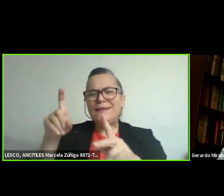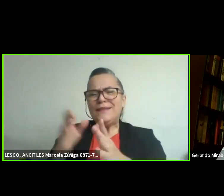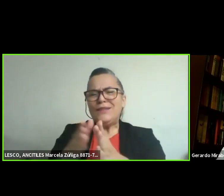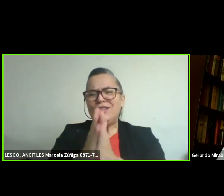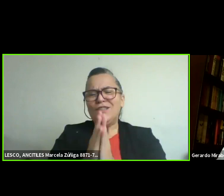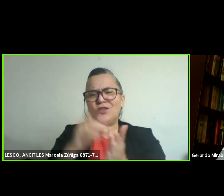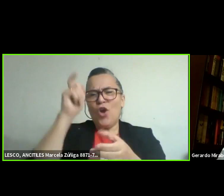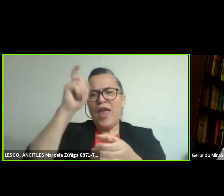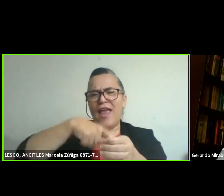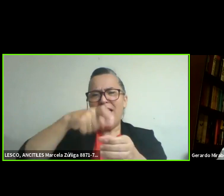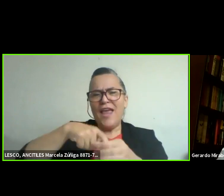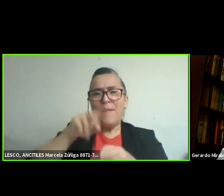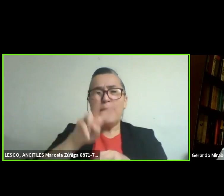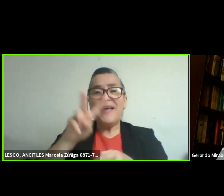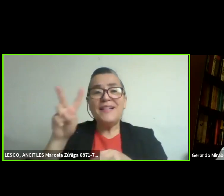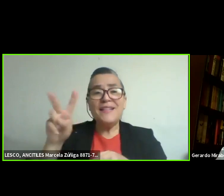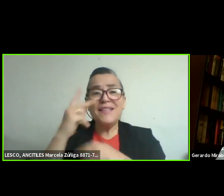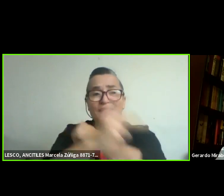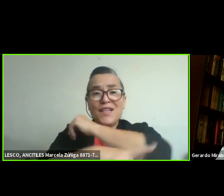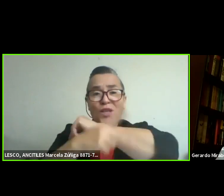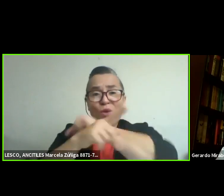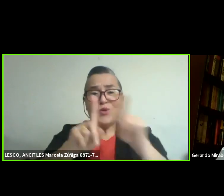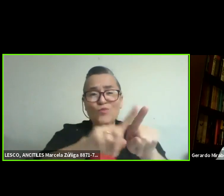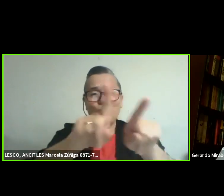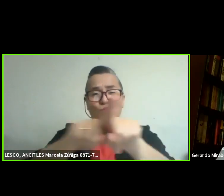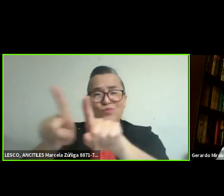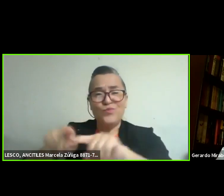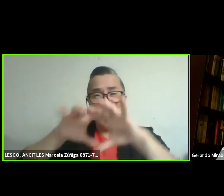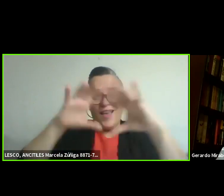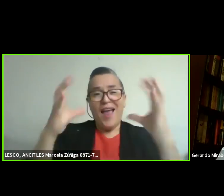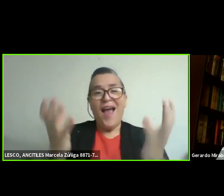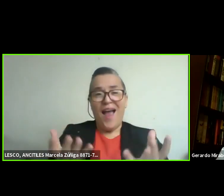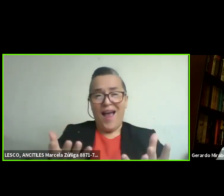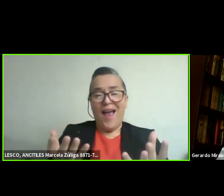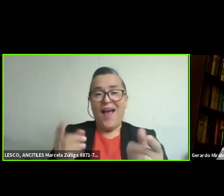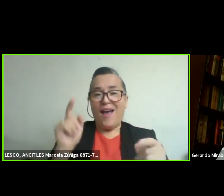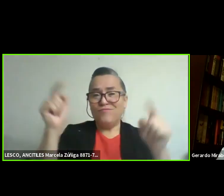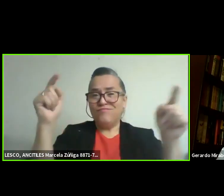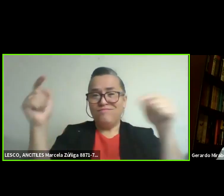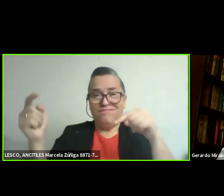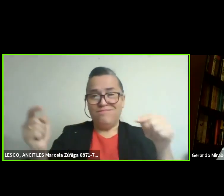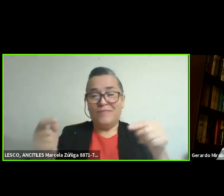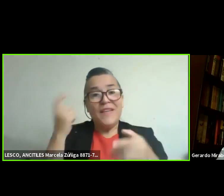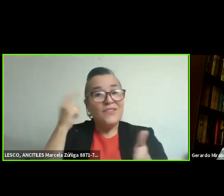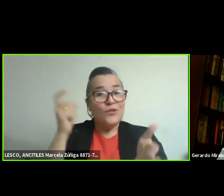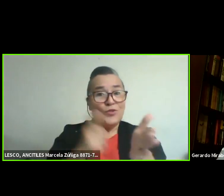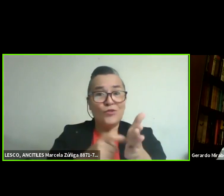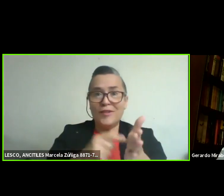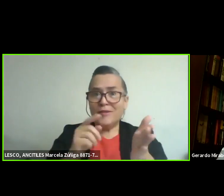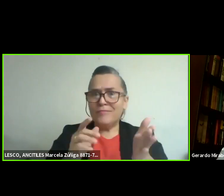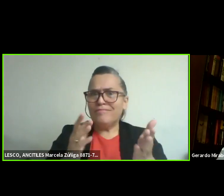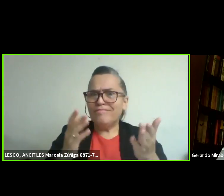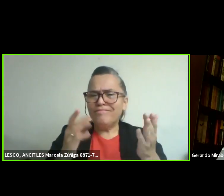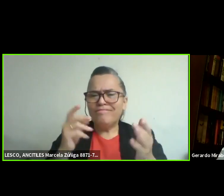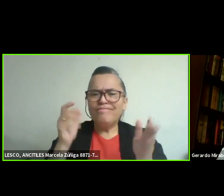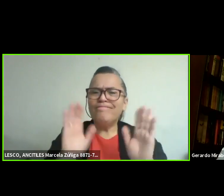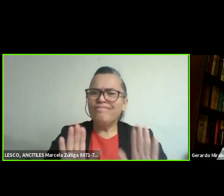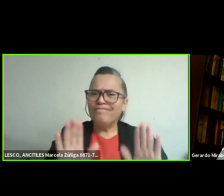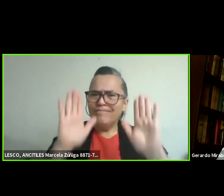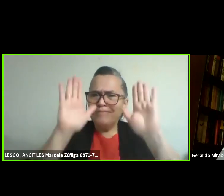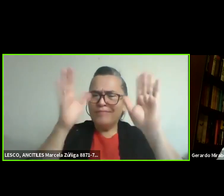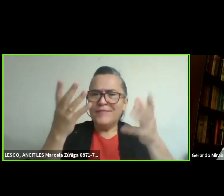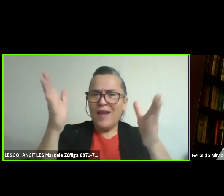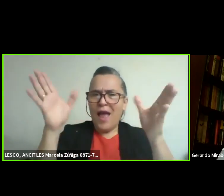de 22 países diferentes finalmente quiero reconocer y agradecer la magnífica recepción que hemos tenido de